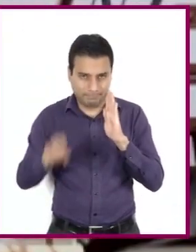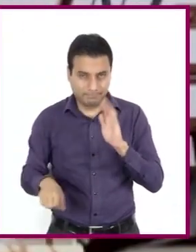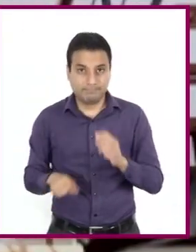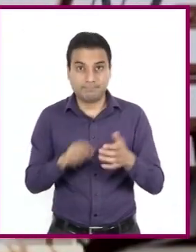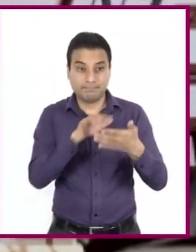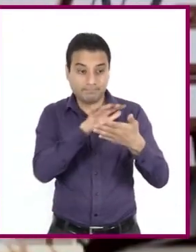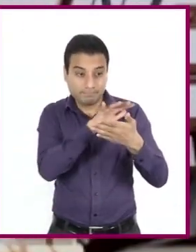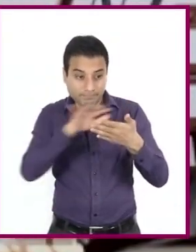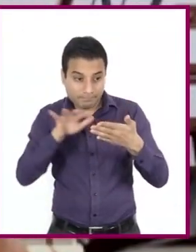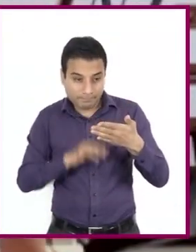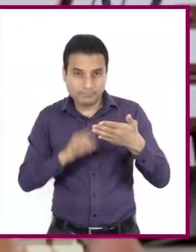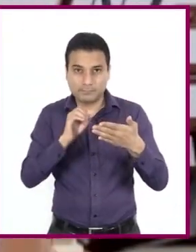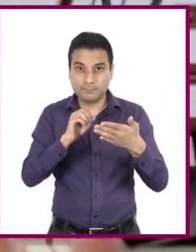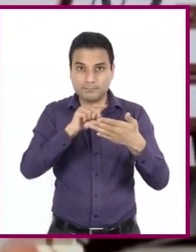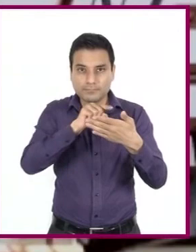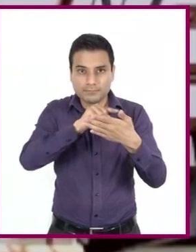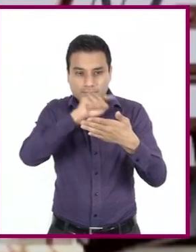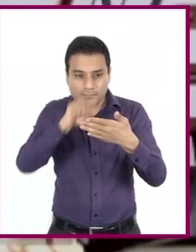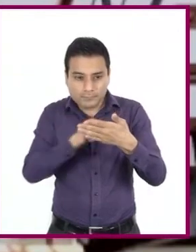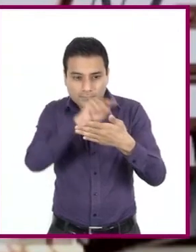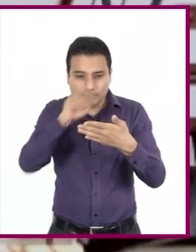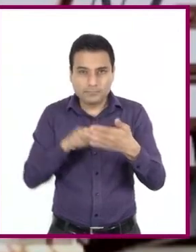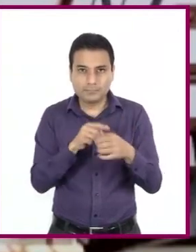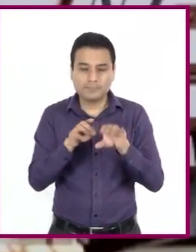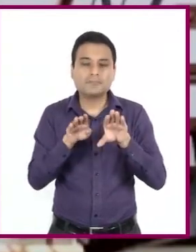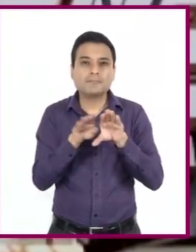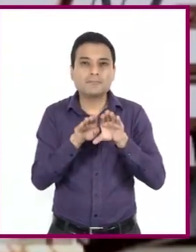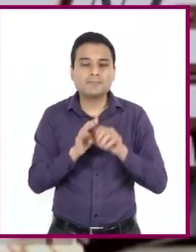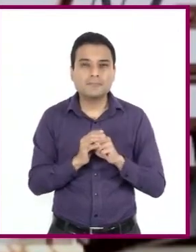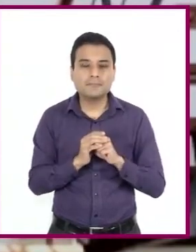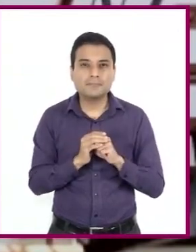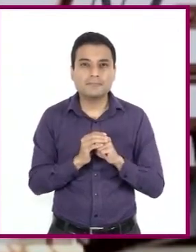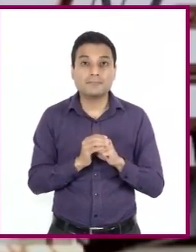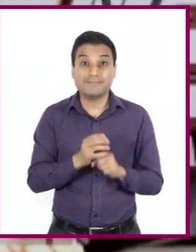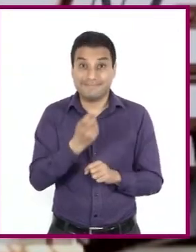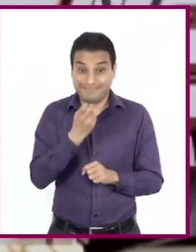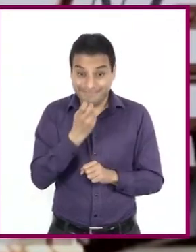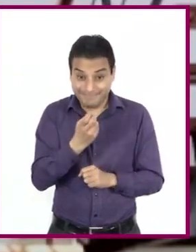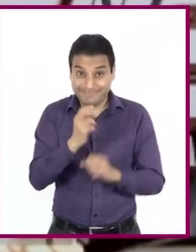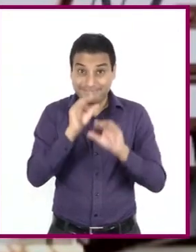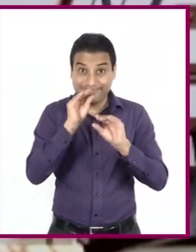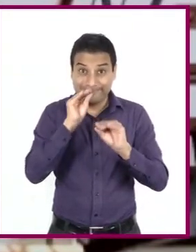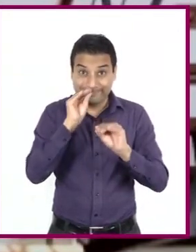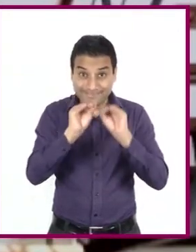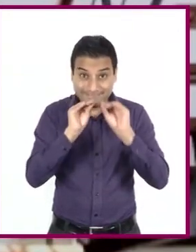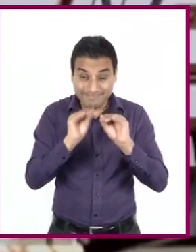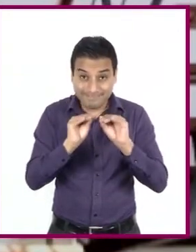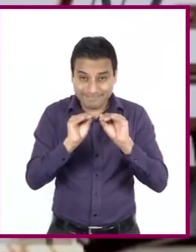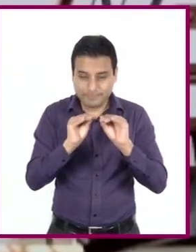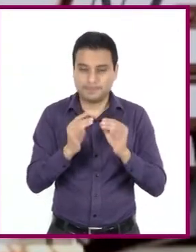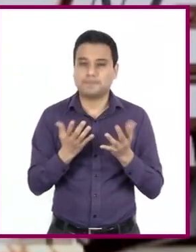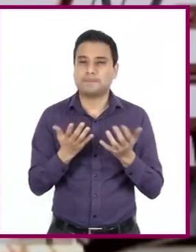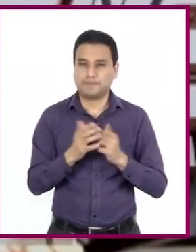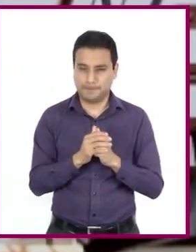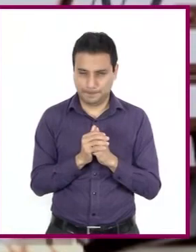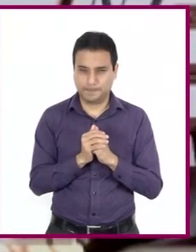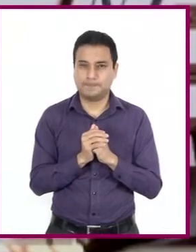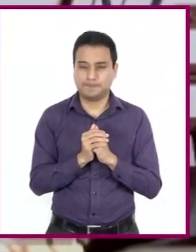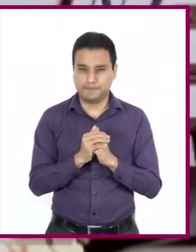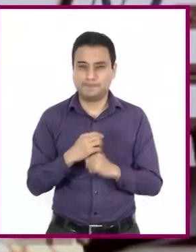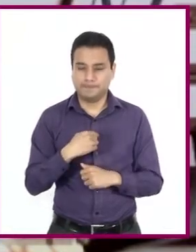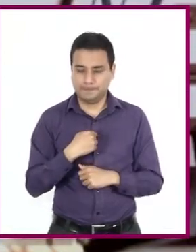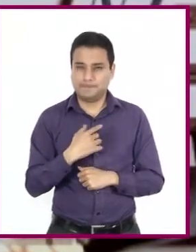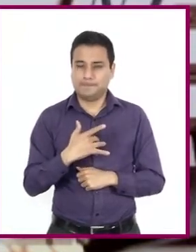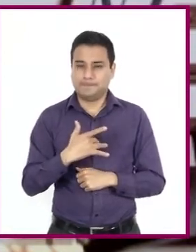un caracol. Todos esos elementos juntos a nosotros nos dan efectos de